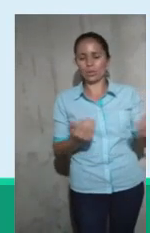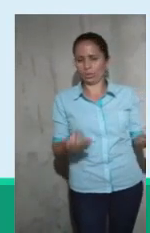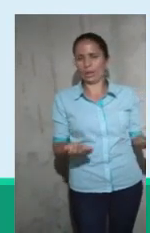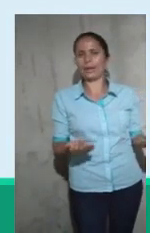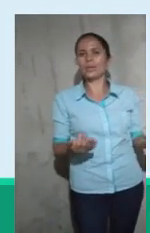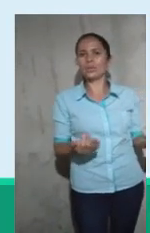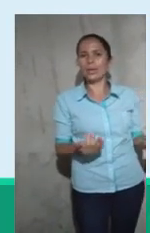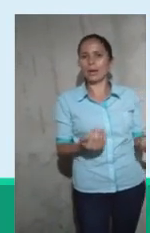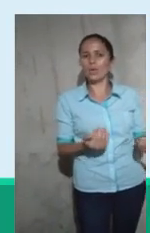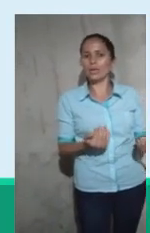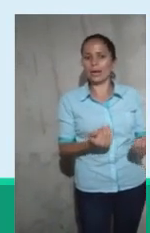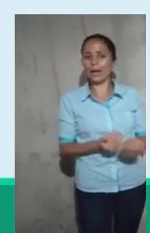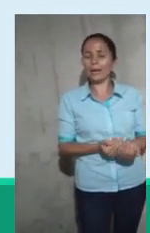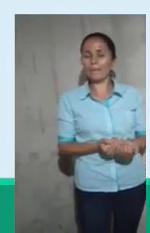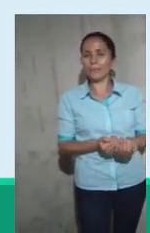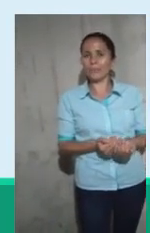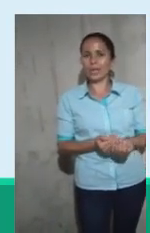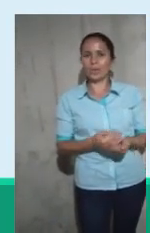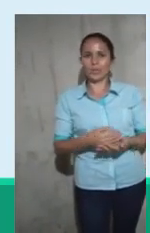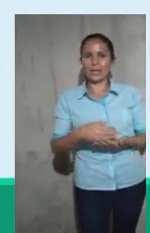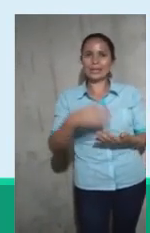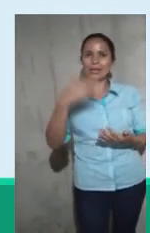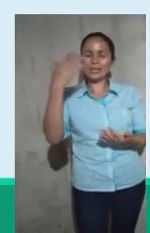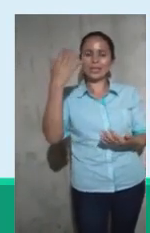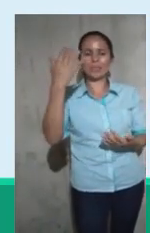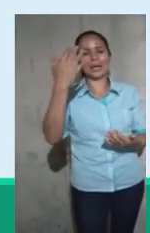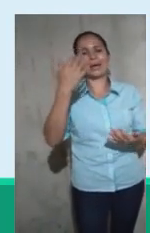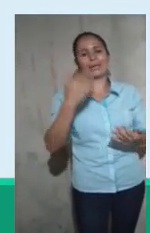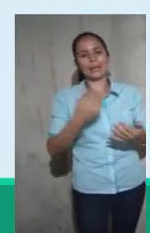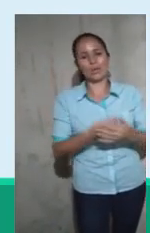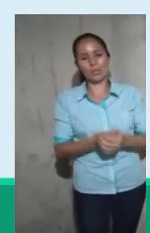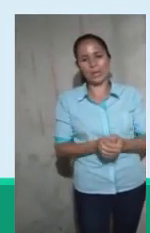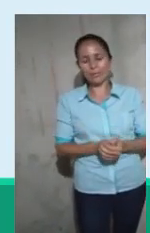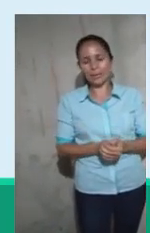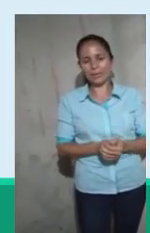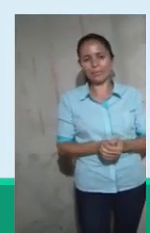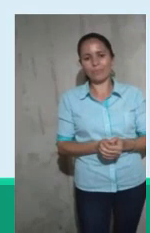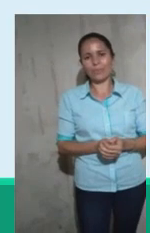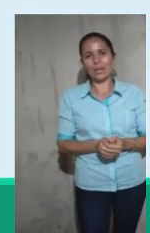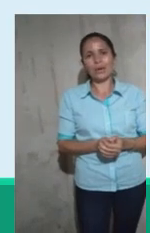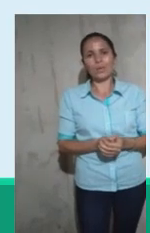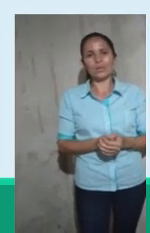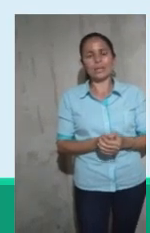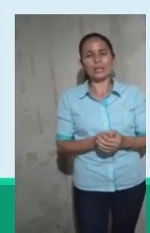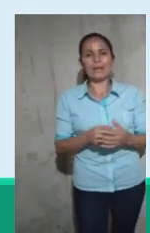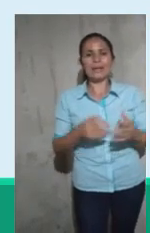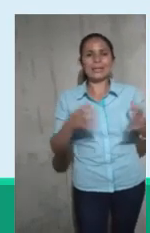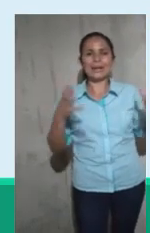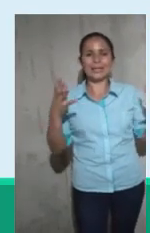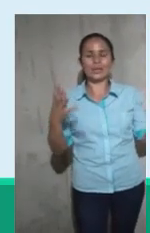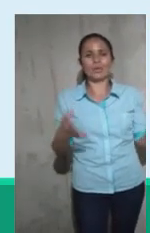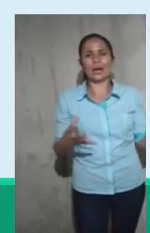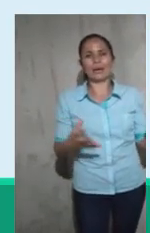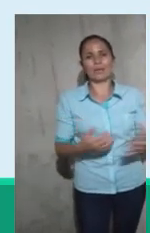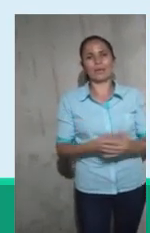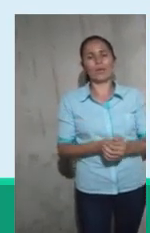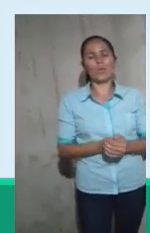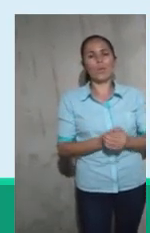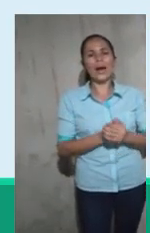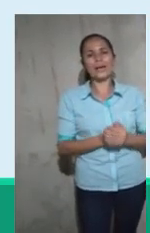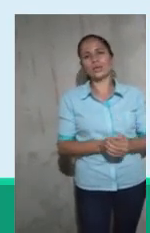quisieras encontrar en tu trabajo ideal? Como ya se los expliqué anteriormente, usted de ahí va a